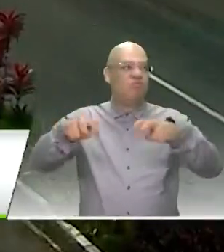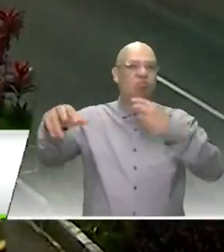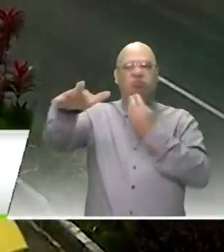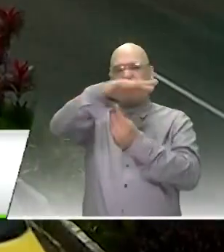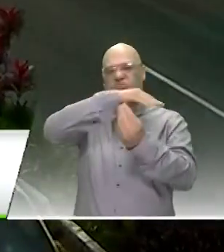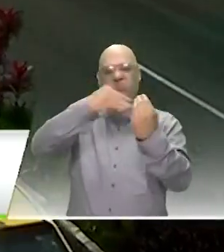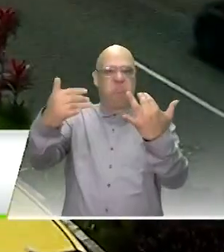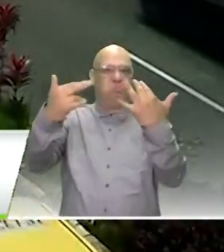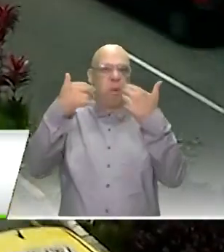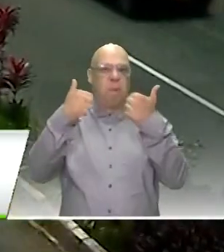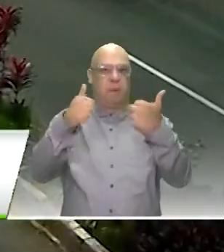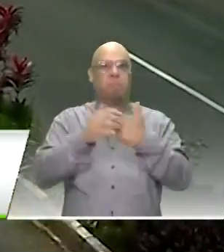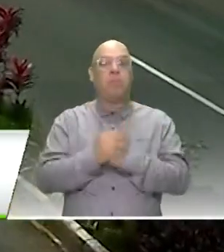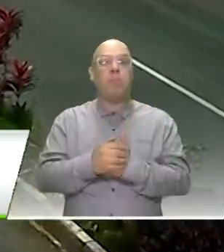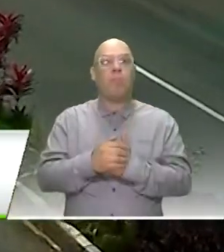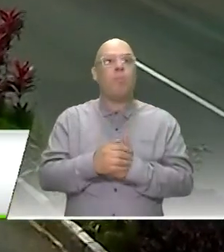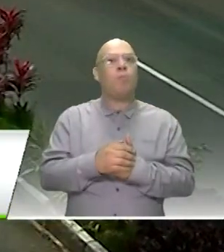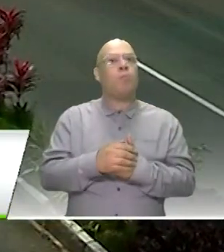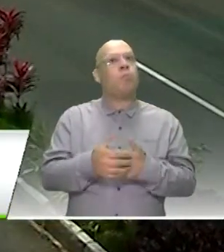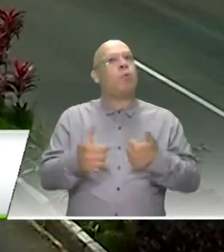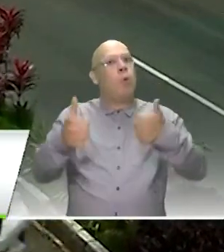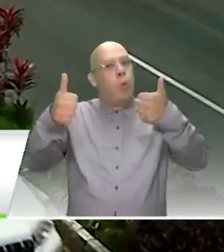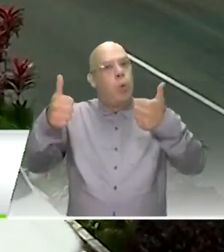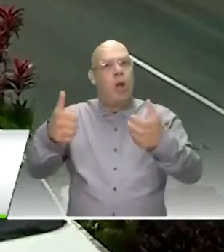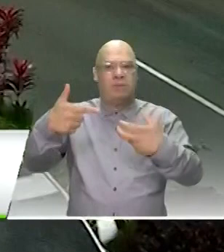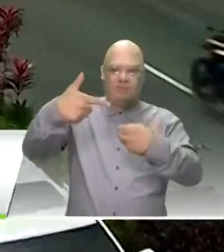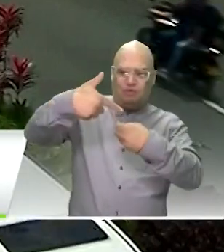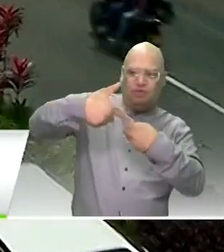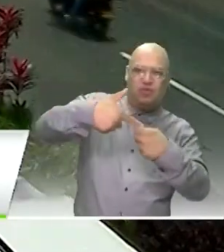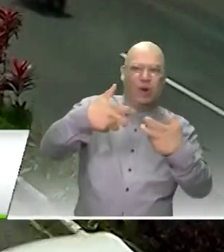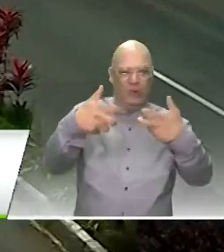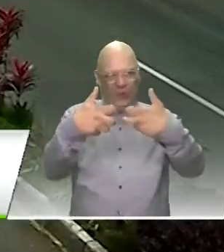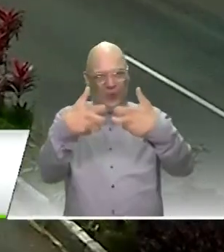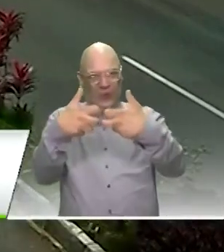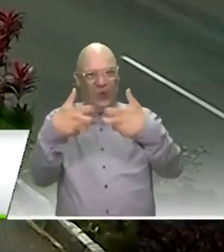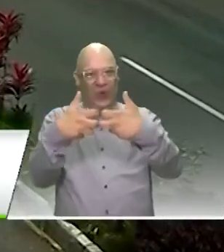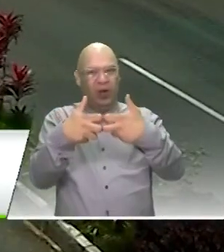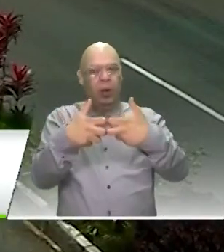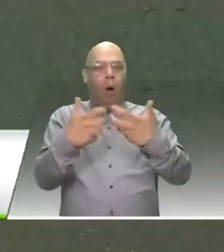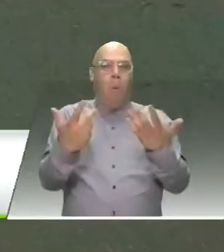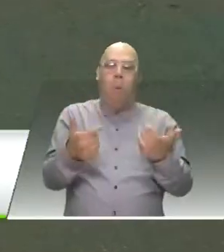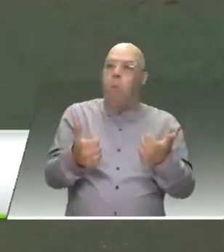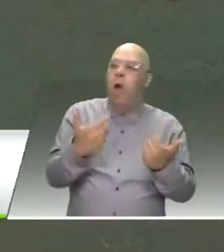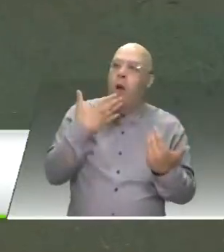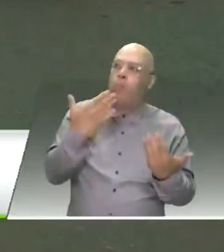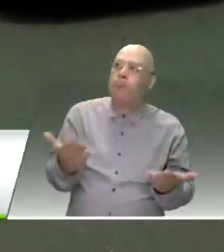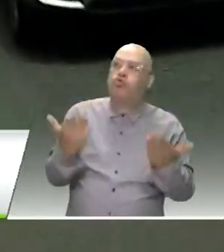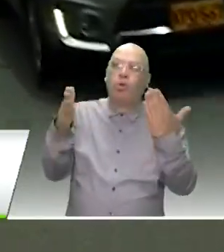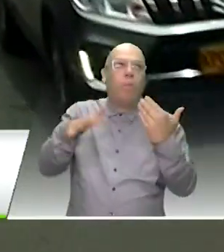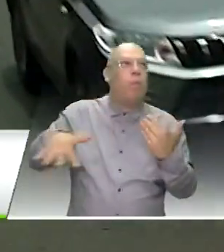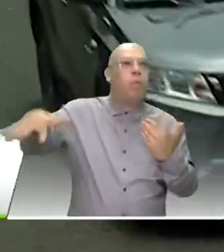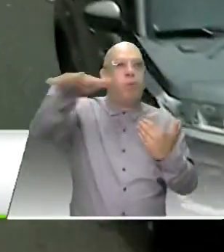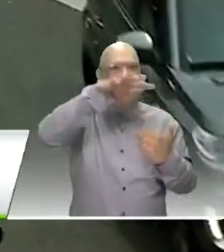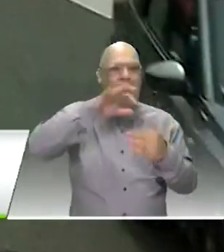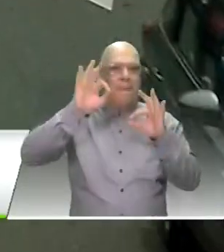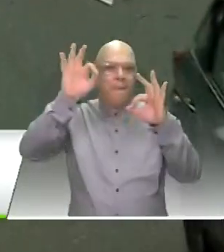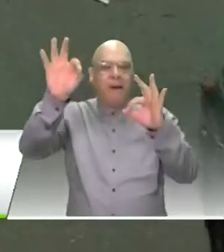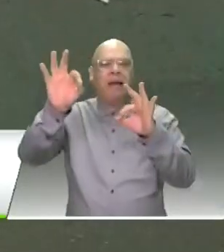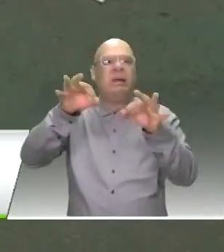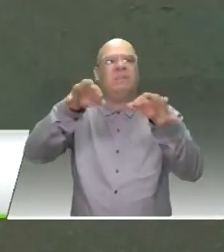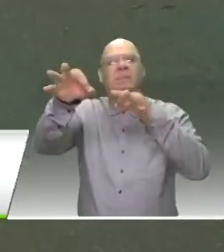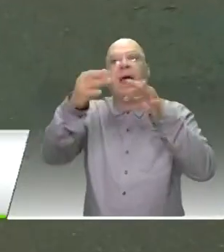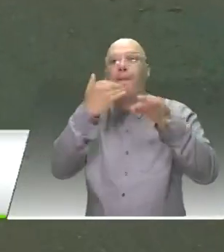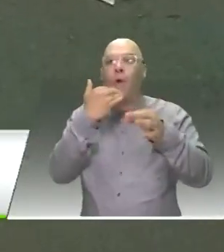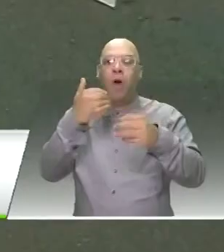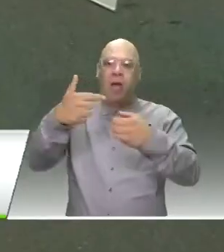autoridades han reconocido las bondades del uso de vehículos o con combustible alternativo explicaron por ejemplo que un